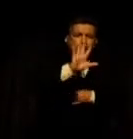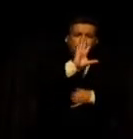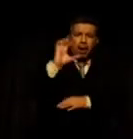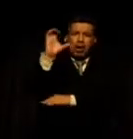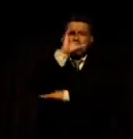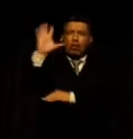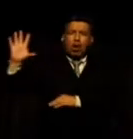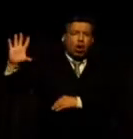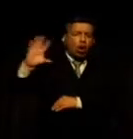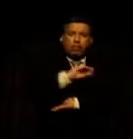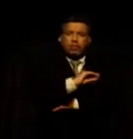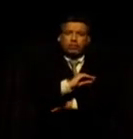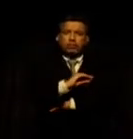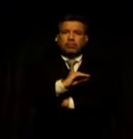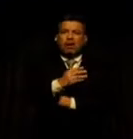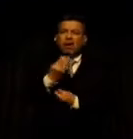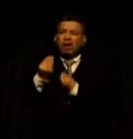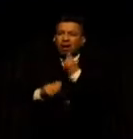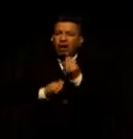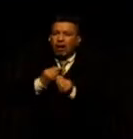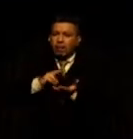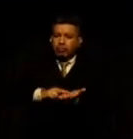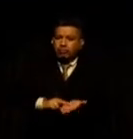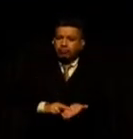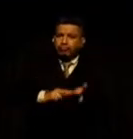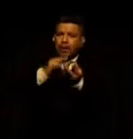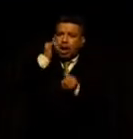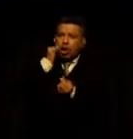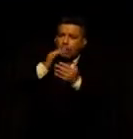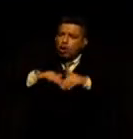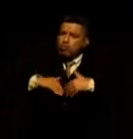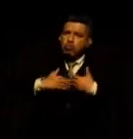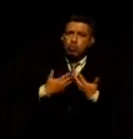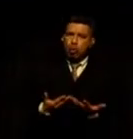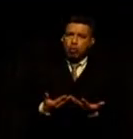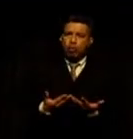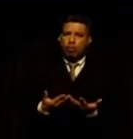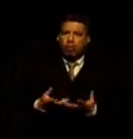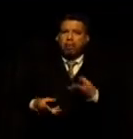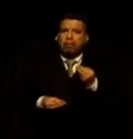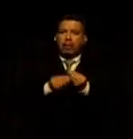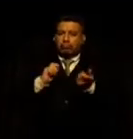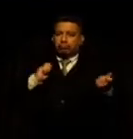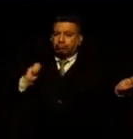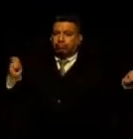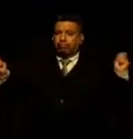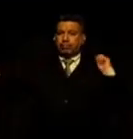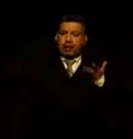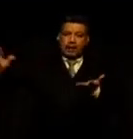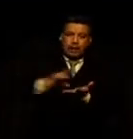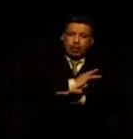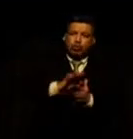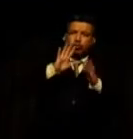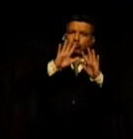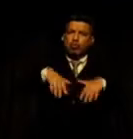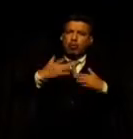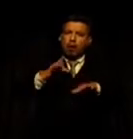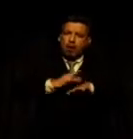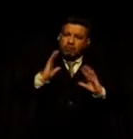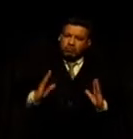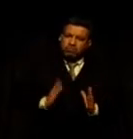qué es lo que estamos haciendo para reactivar esa economía y como como desde la transformación digital podemos impulsar